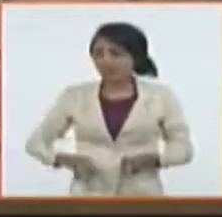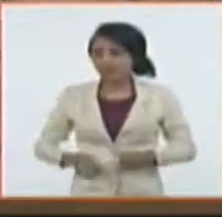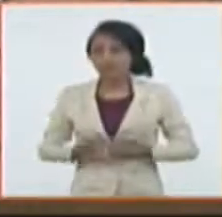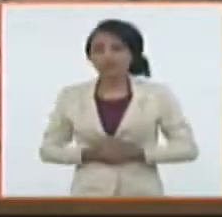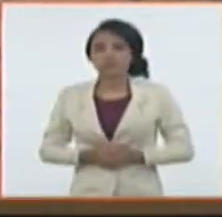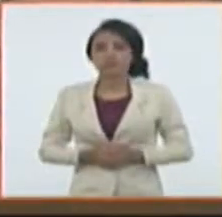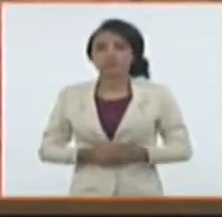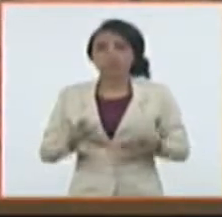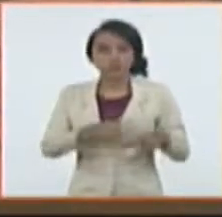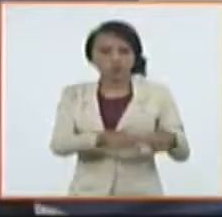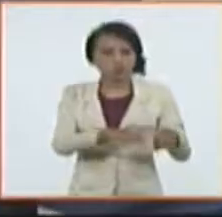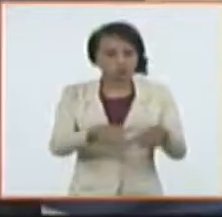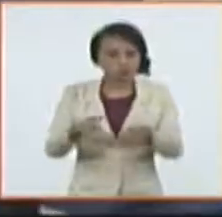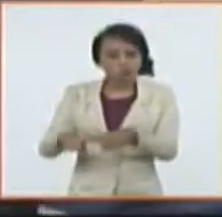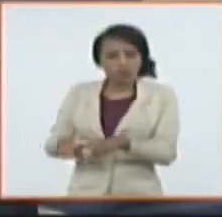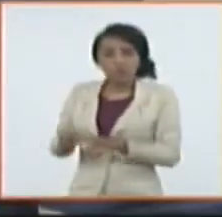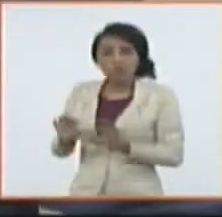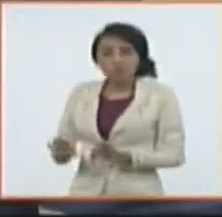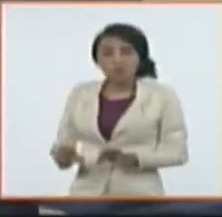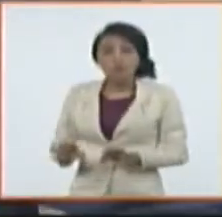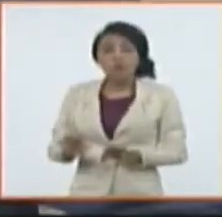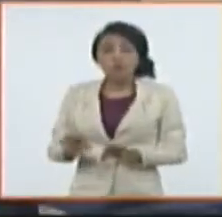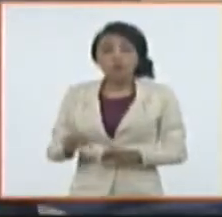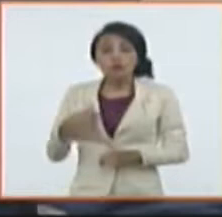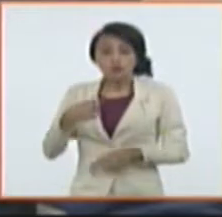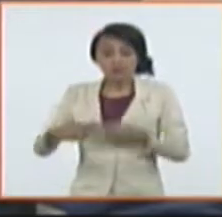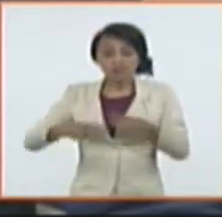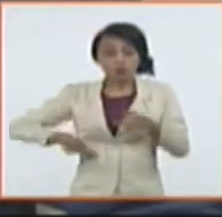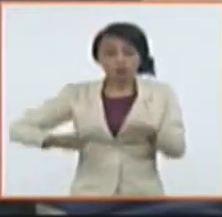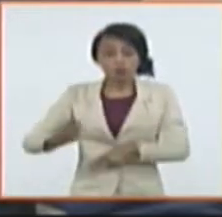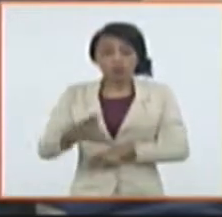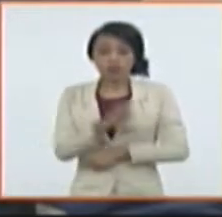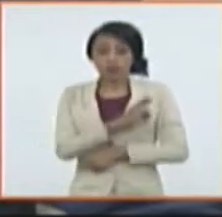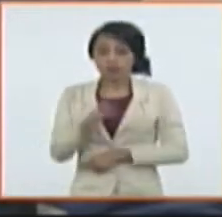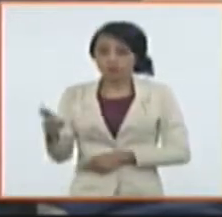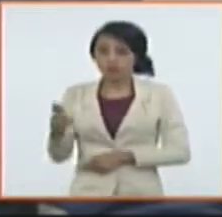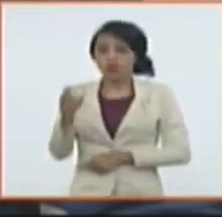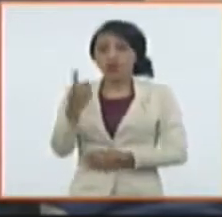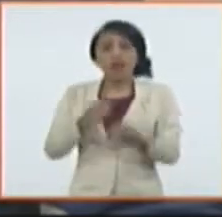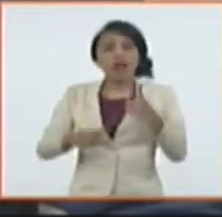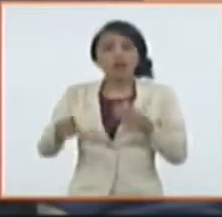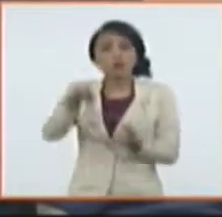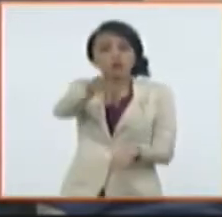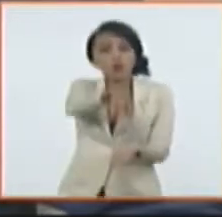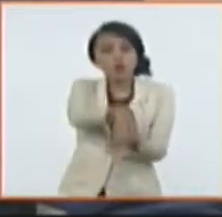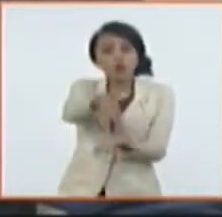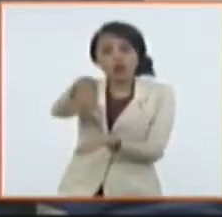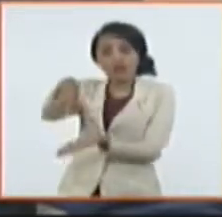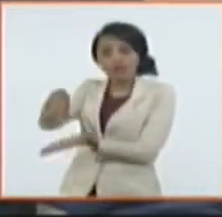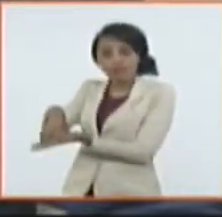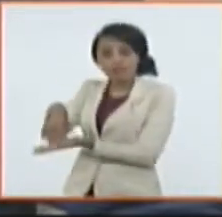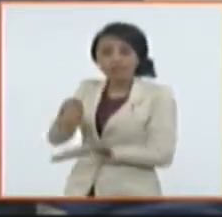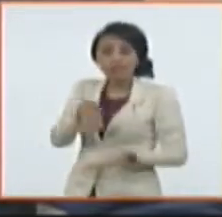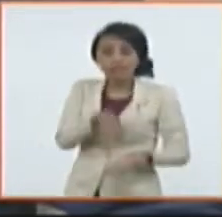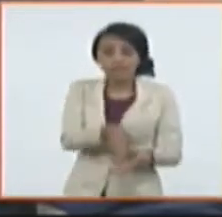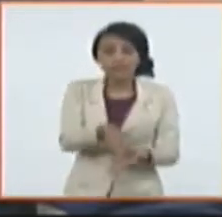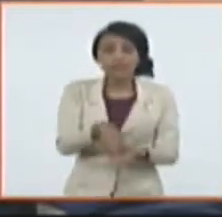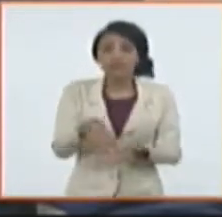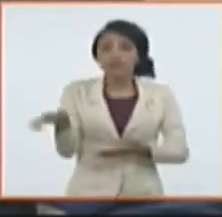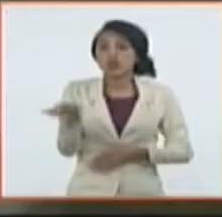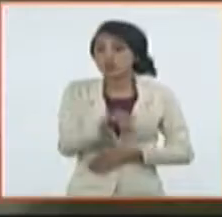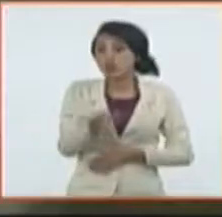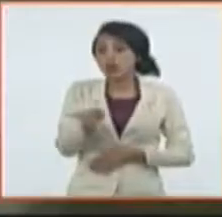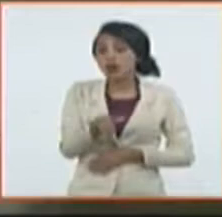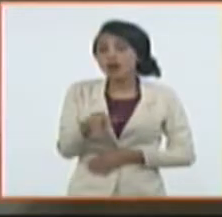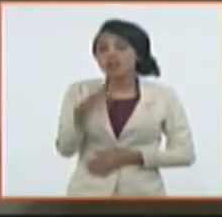provocaciones, en los hechos contrarrevolucionarios que se manifiestan en algunos lugares y también en